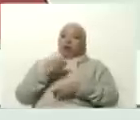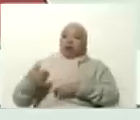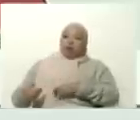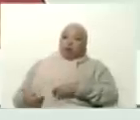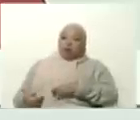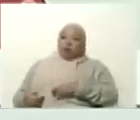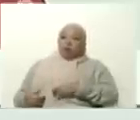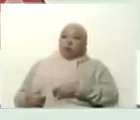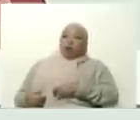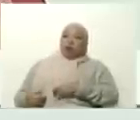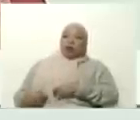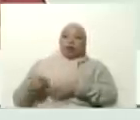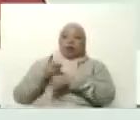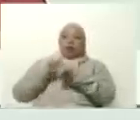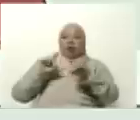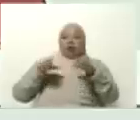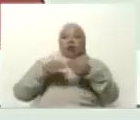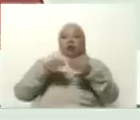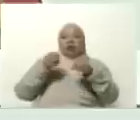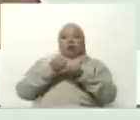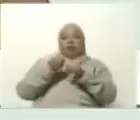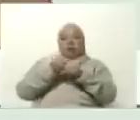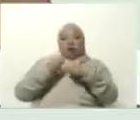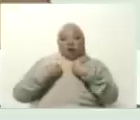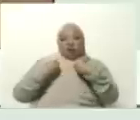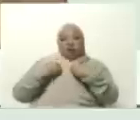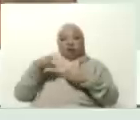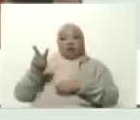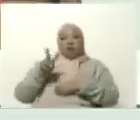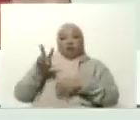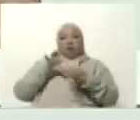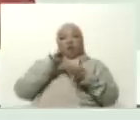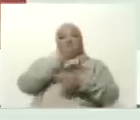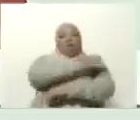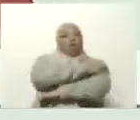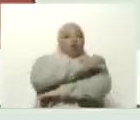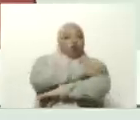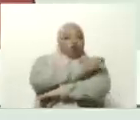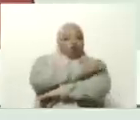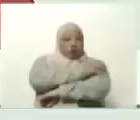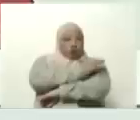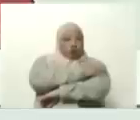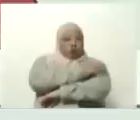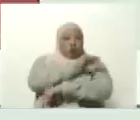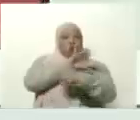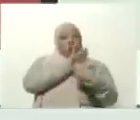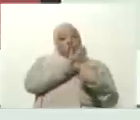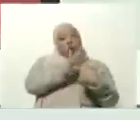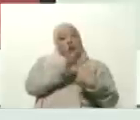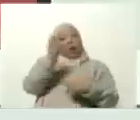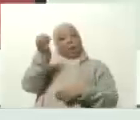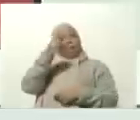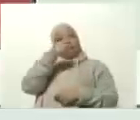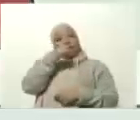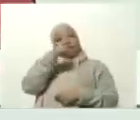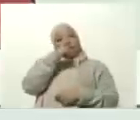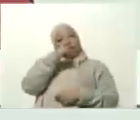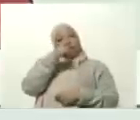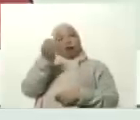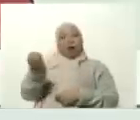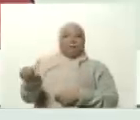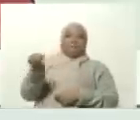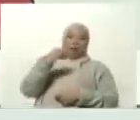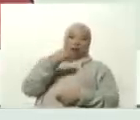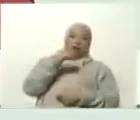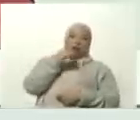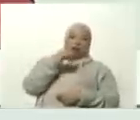la Alianza Democrática, que hace vida aquí en Venezuela, los que dan la cara por la oposición, la mayoría de la oposición, en verdad